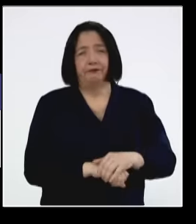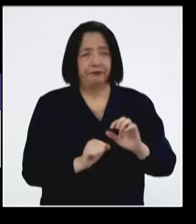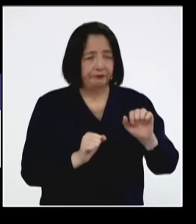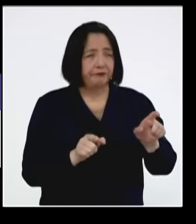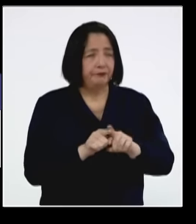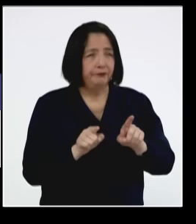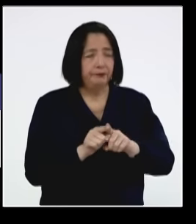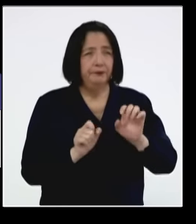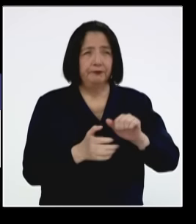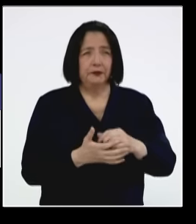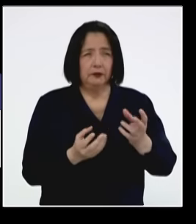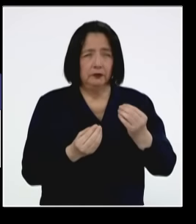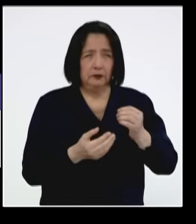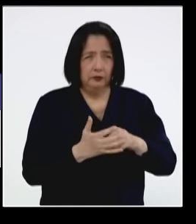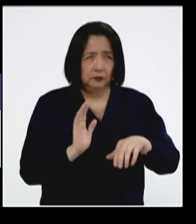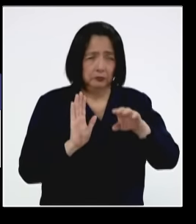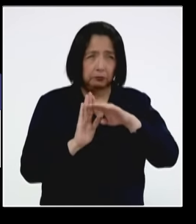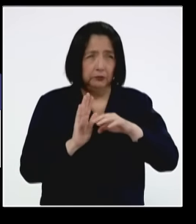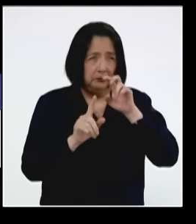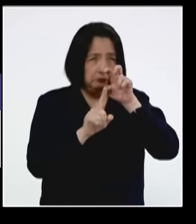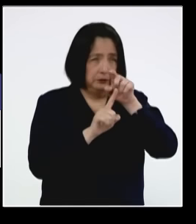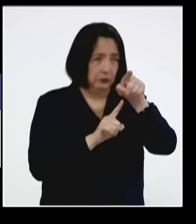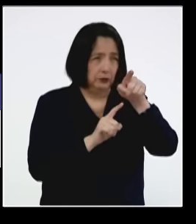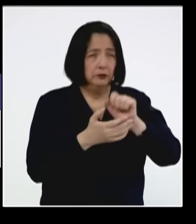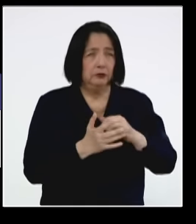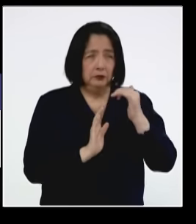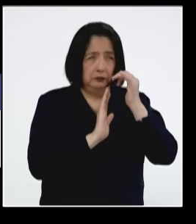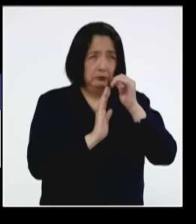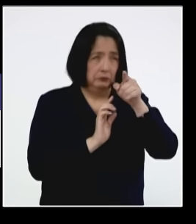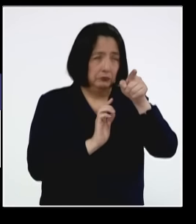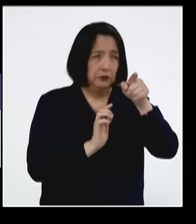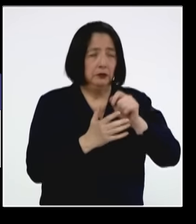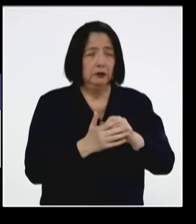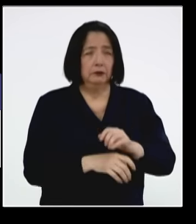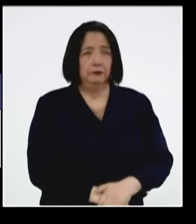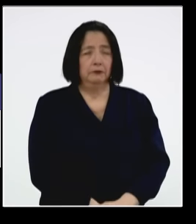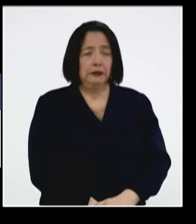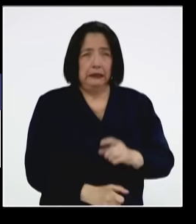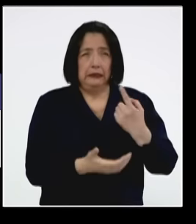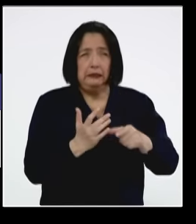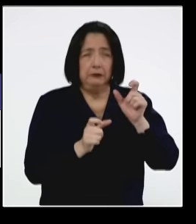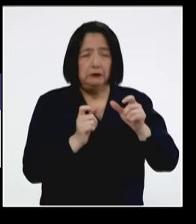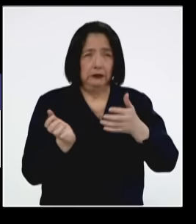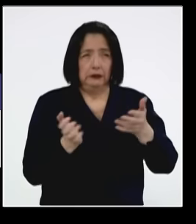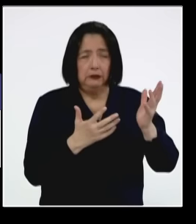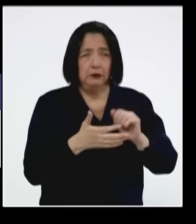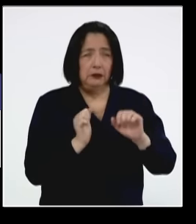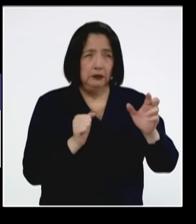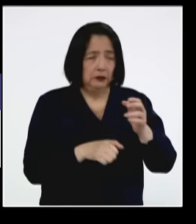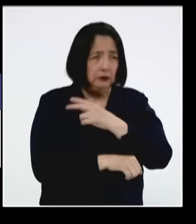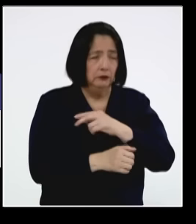y también cómo se han activado los protocolos. Ahí vemos a pantalla completa esta imagen donde finalmente esta persona es trasladada para ser